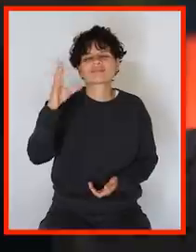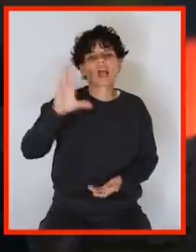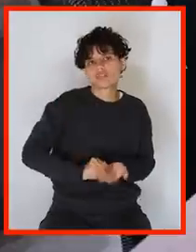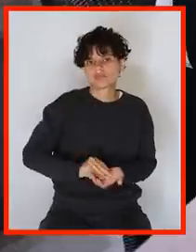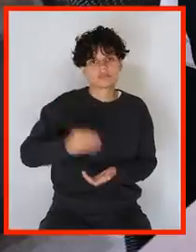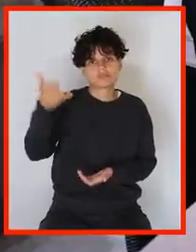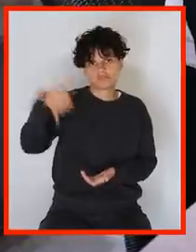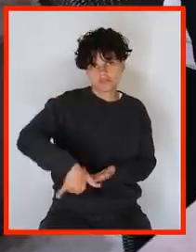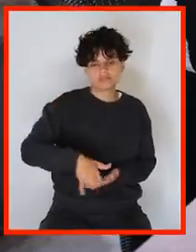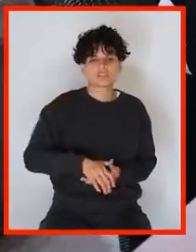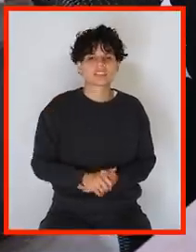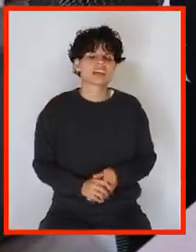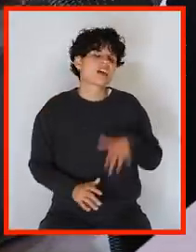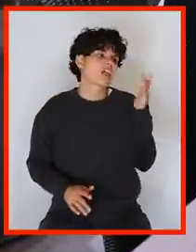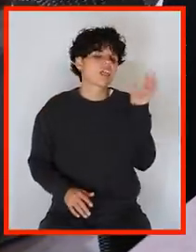le corto.